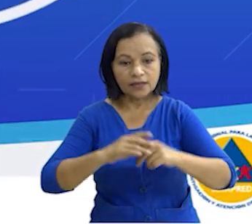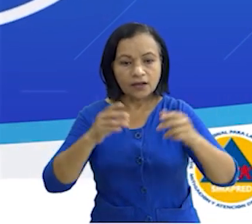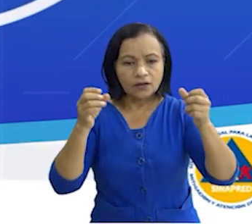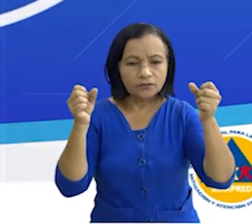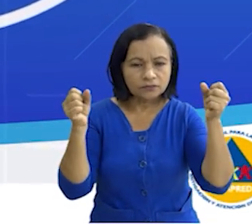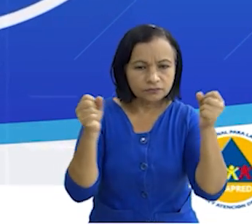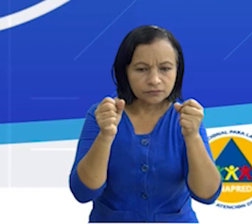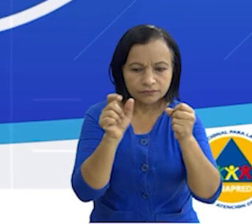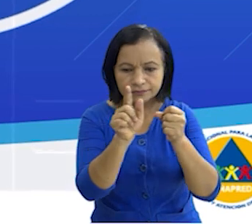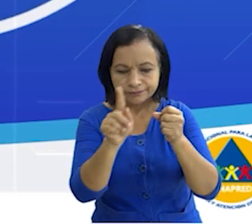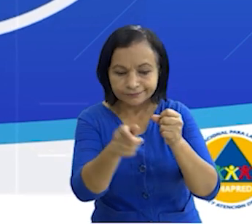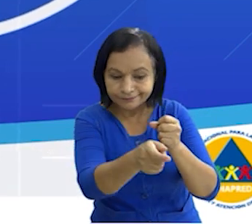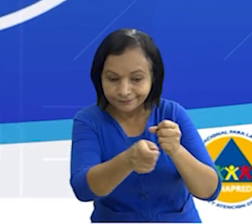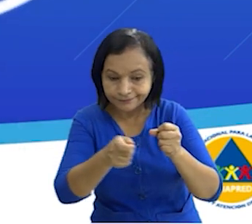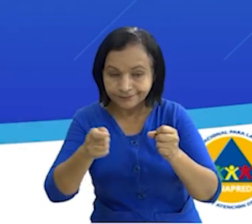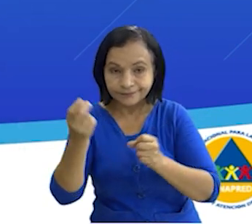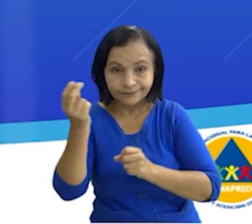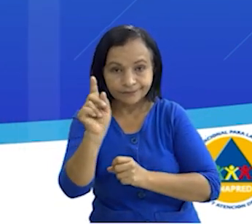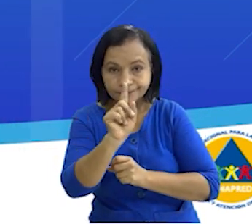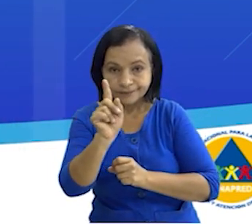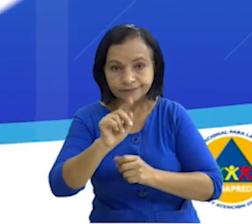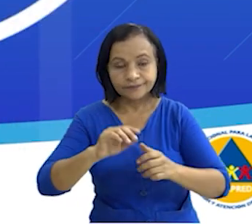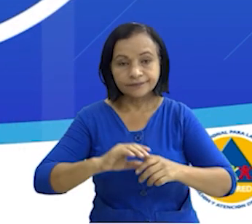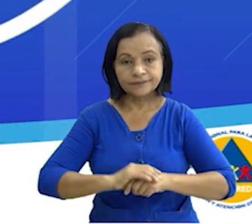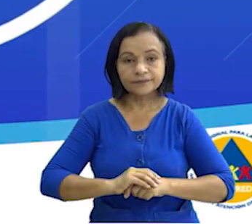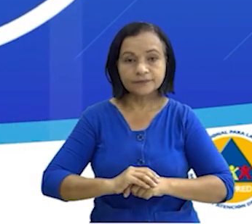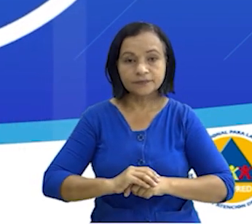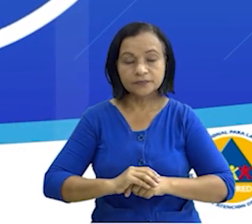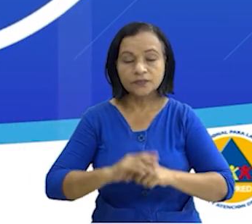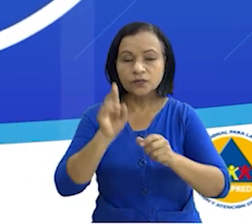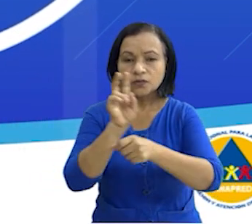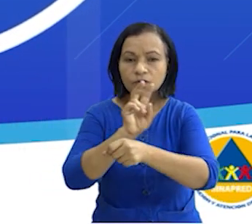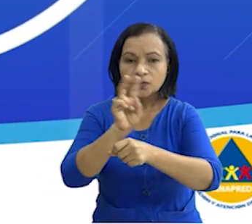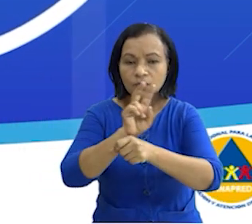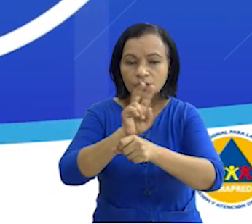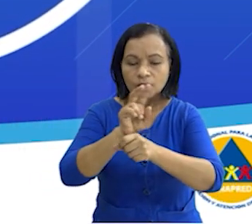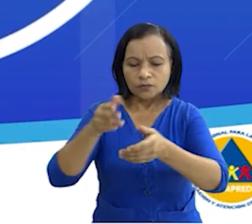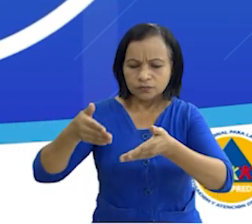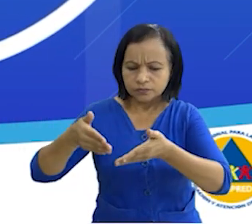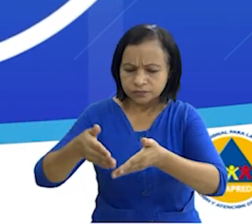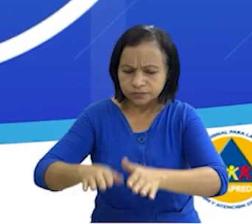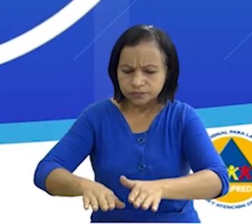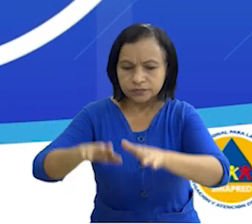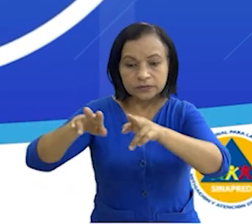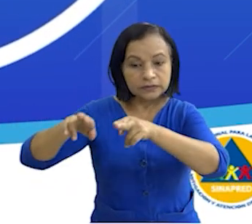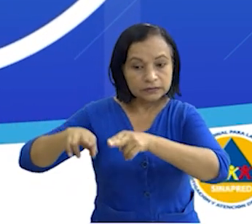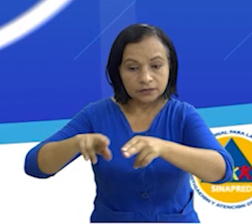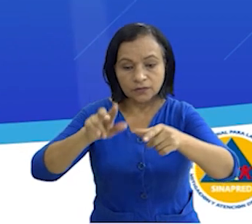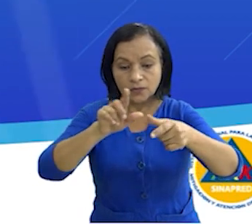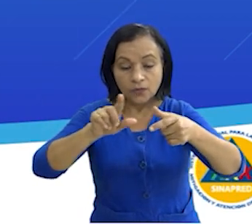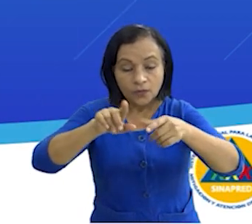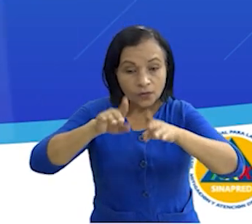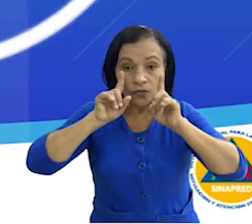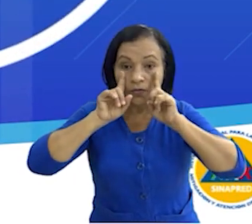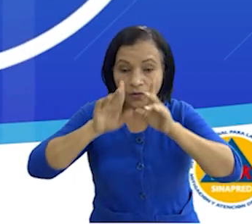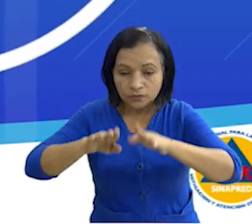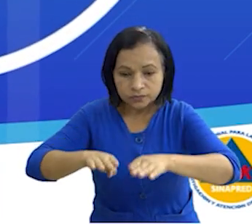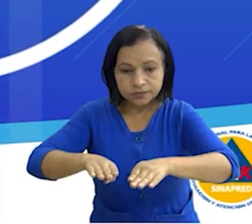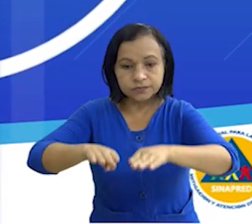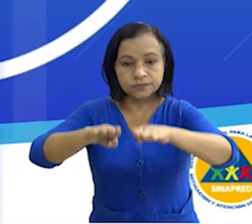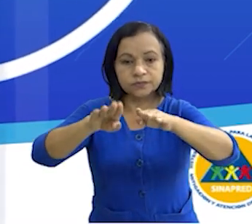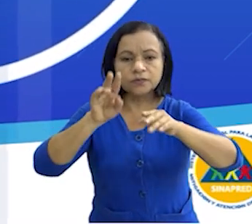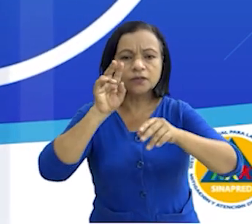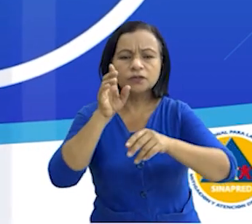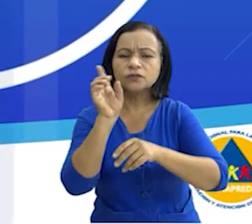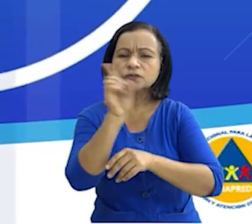Desconectemos aparatos eléctricos si no están en uso. Vigilemos la crecida de cauces, ríos o lagunas.